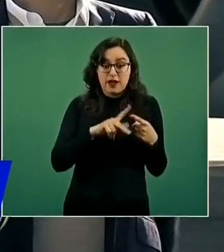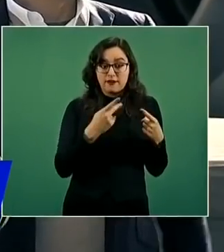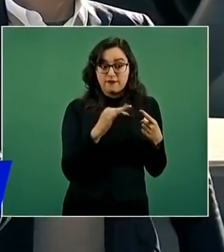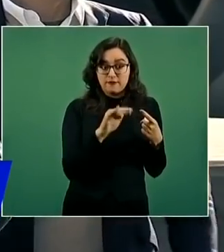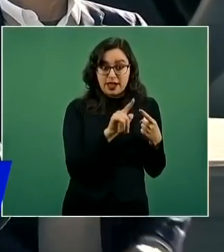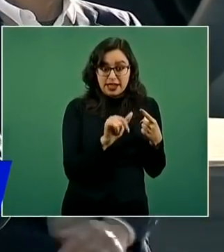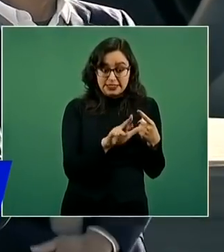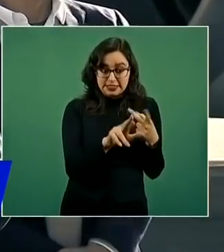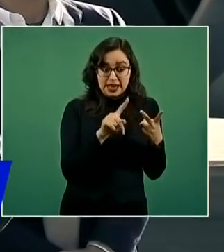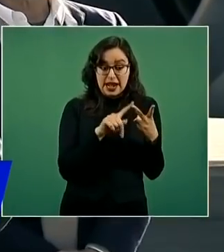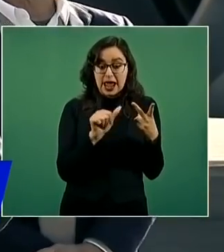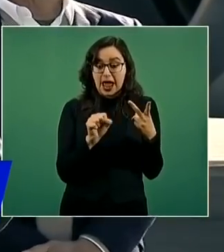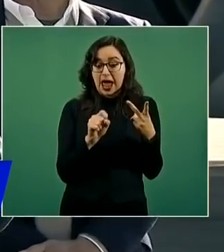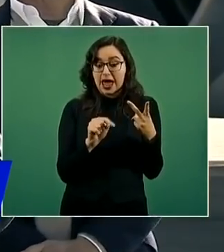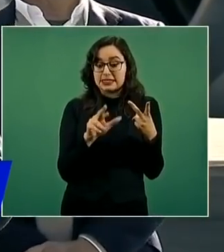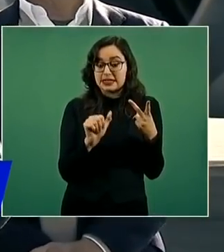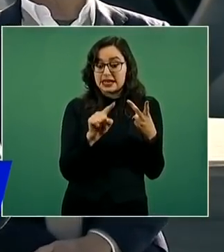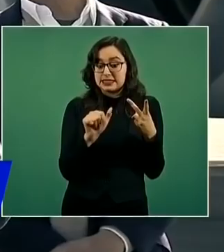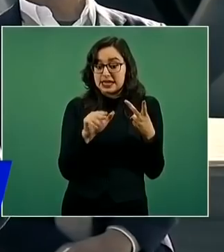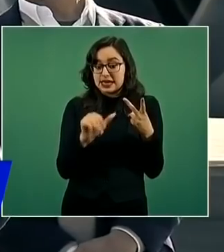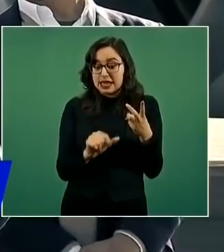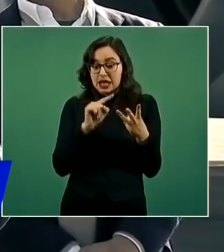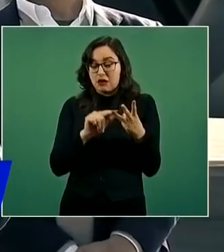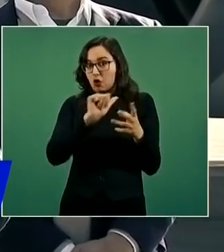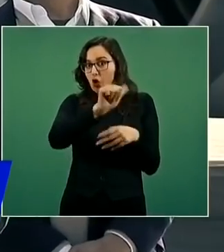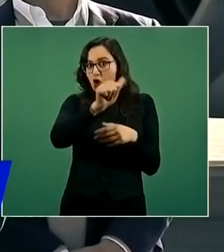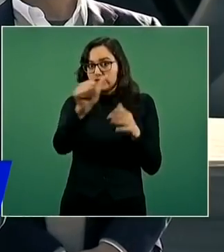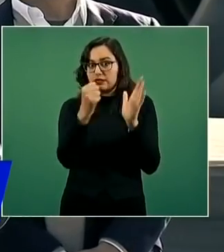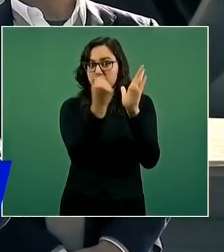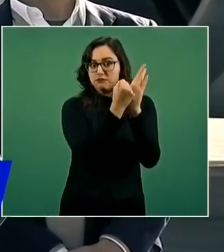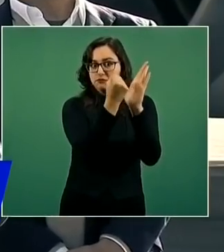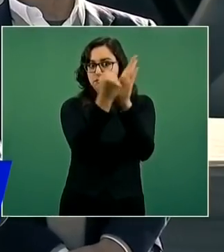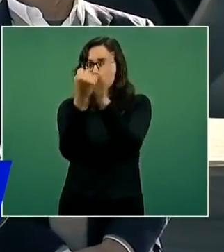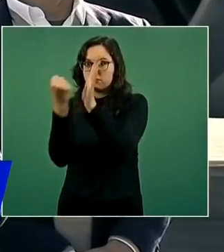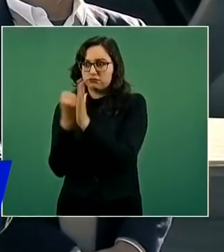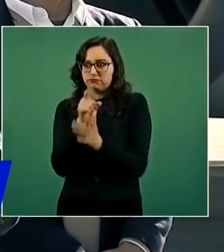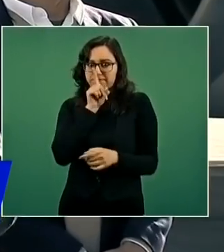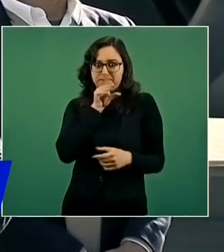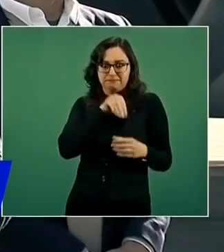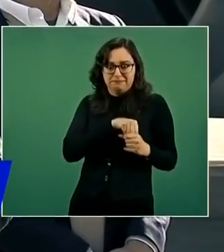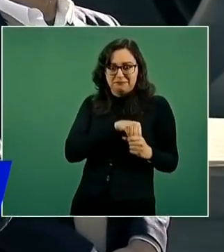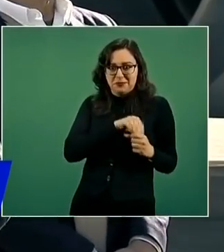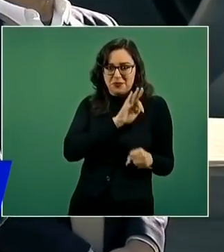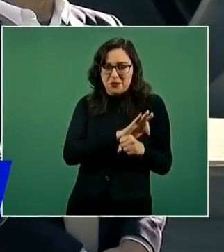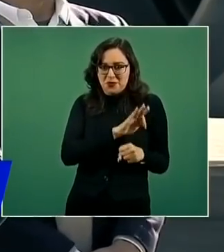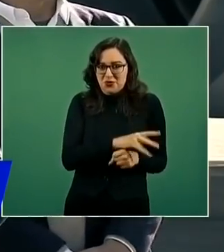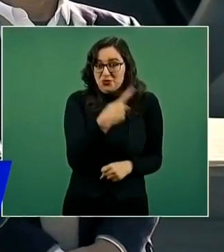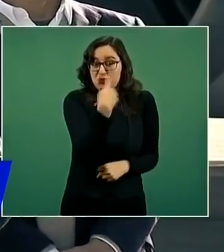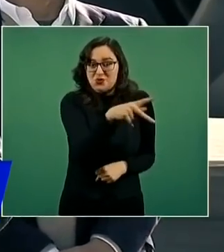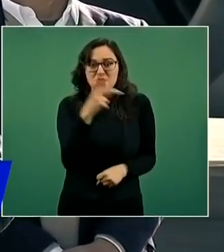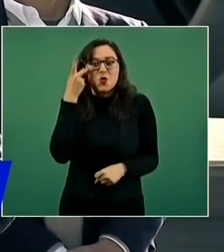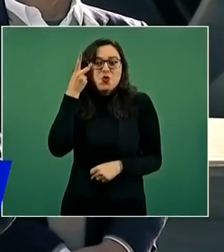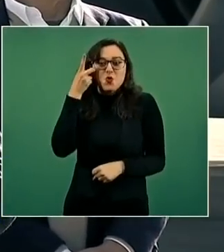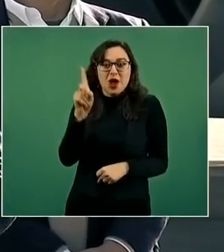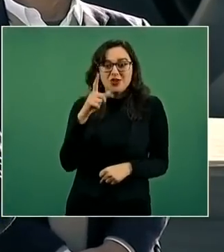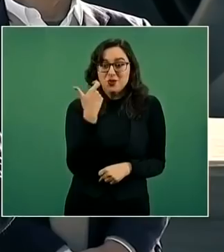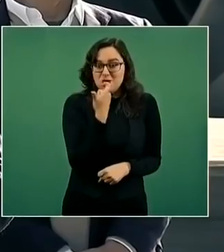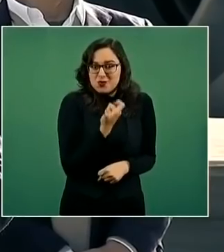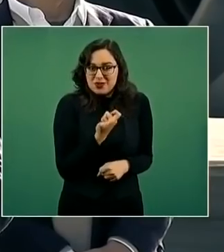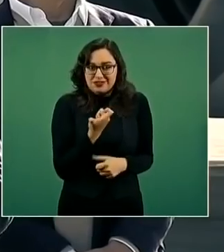otras, tienen esa restricción. ¿Por qué razón? Porque tienen que proteger la información de su precio